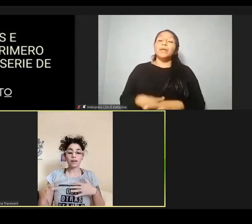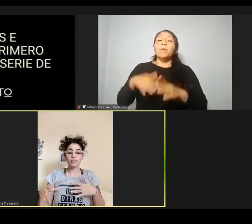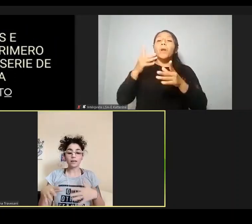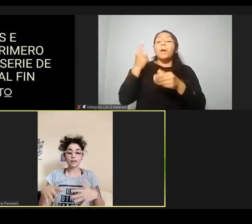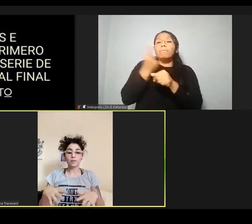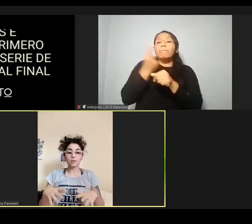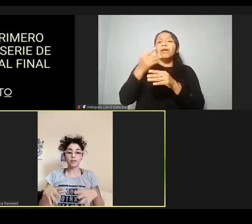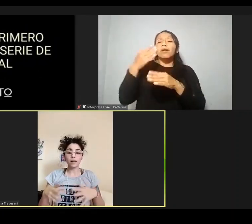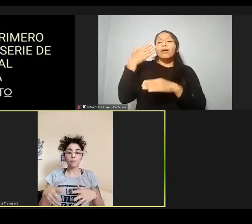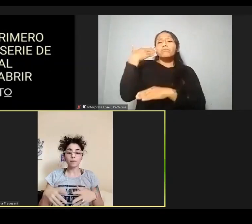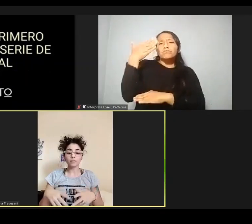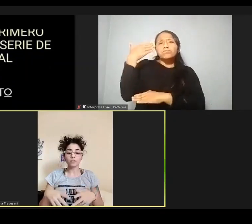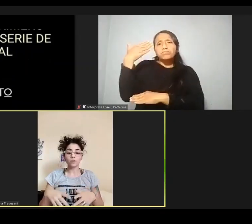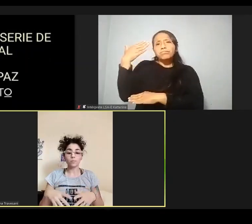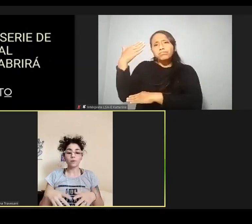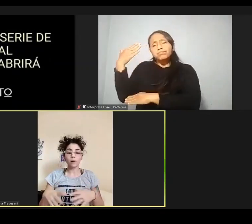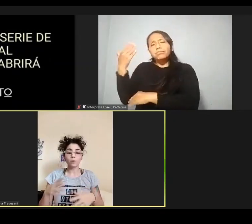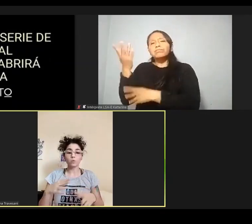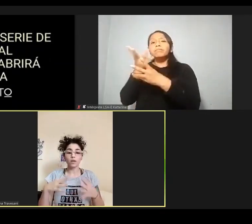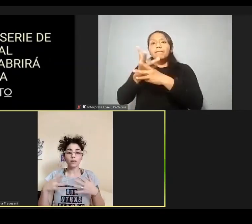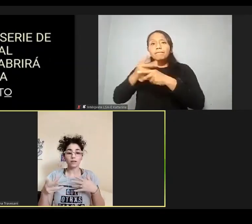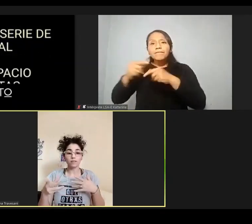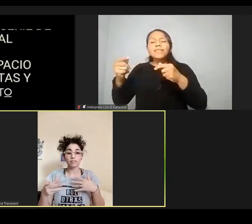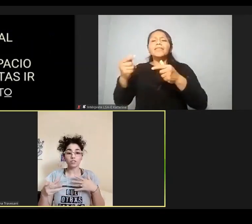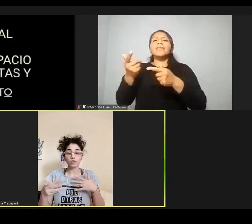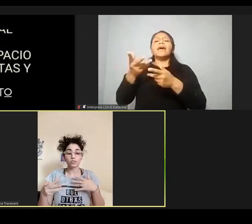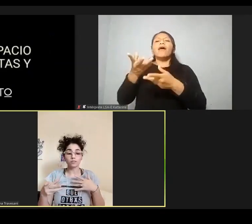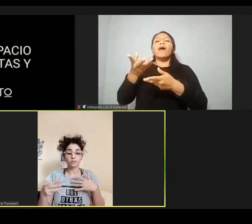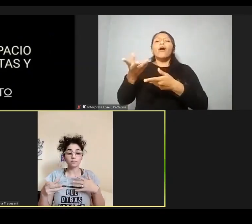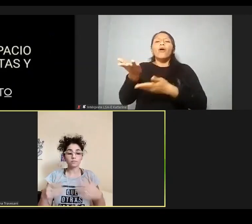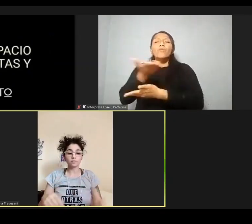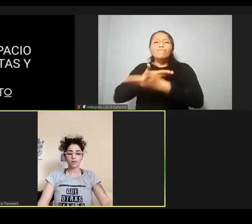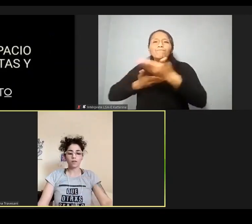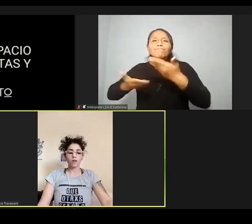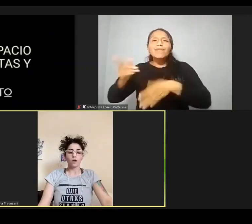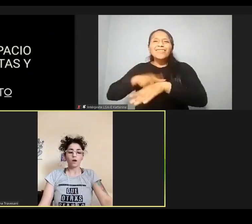y al finalizar se abrirá el espacio para preguntas y reflexiones.